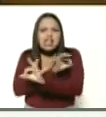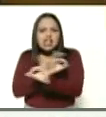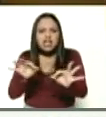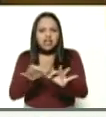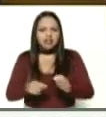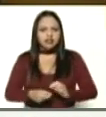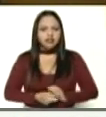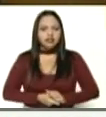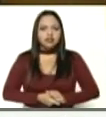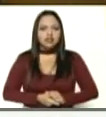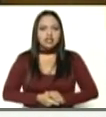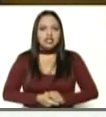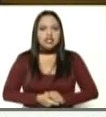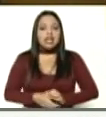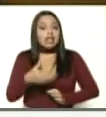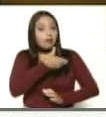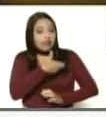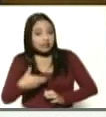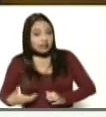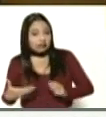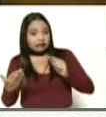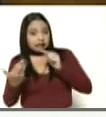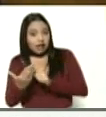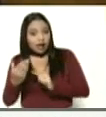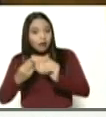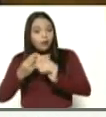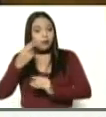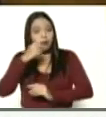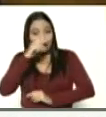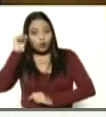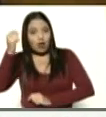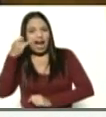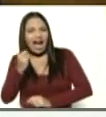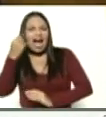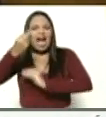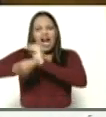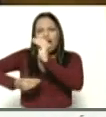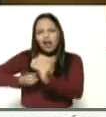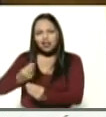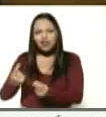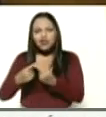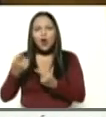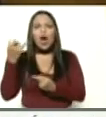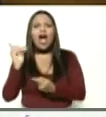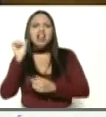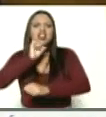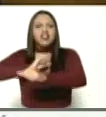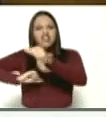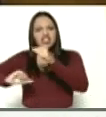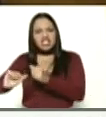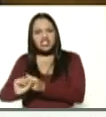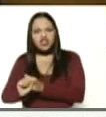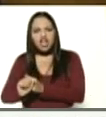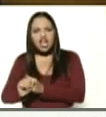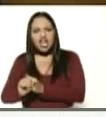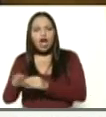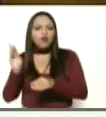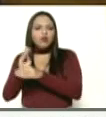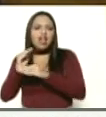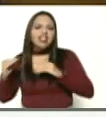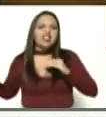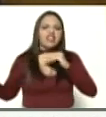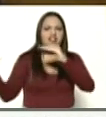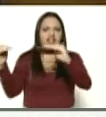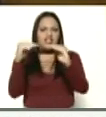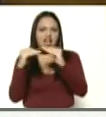Y el presidente que ha hecho y que ha defendido y que ha garantizado la estabilidad y la